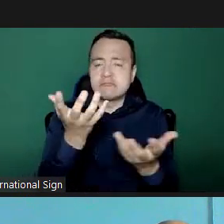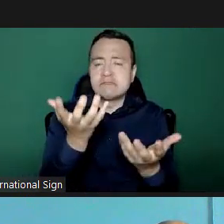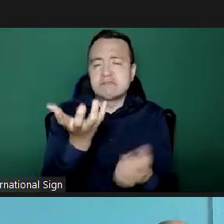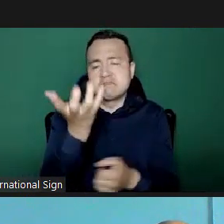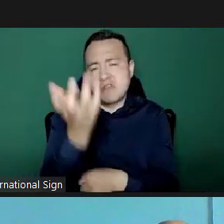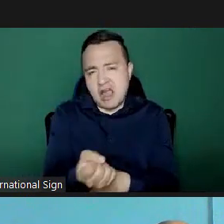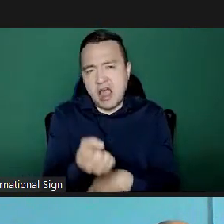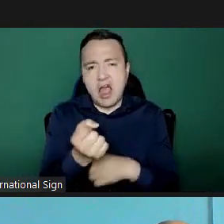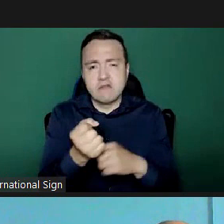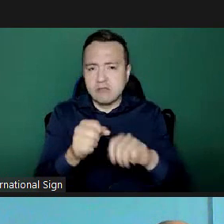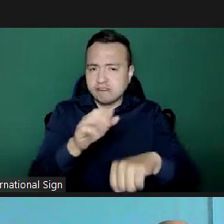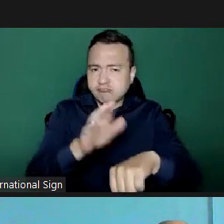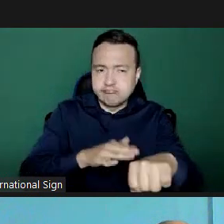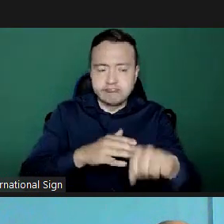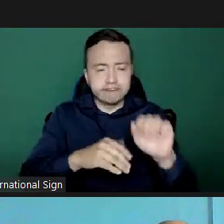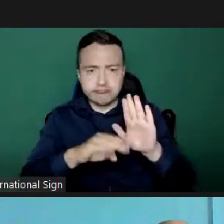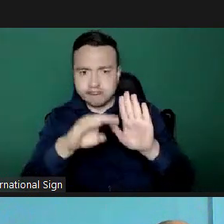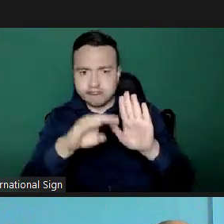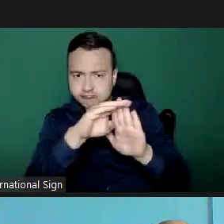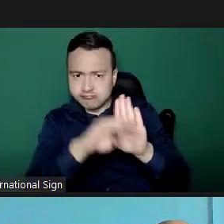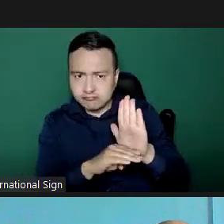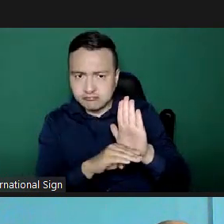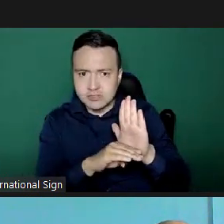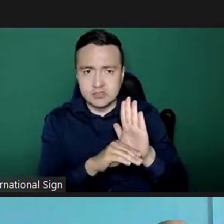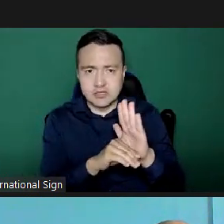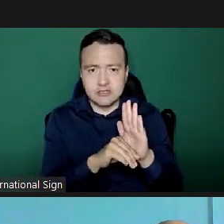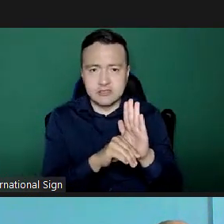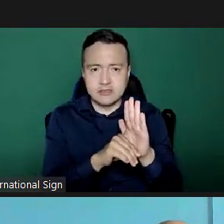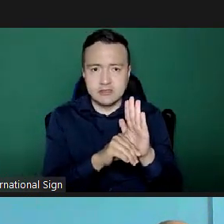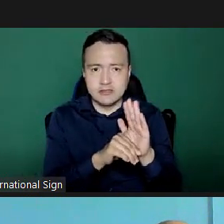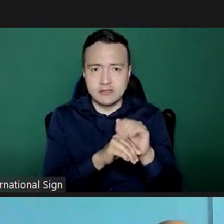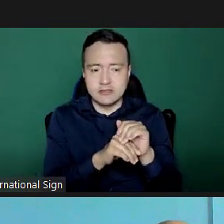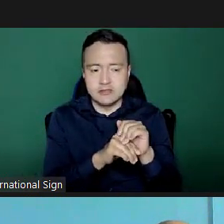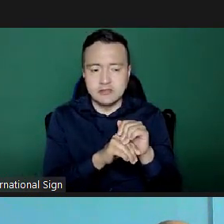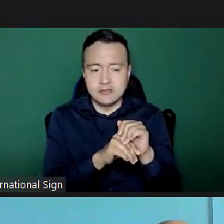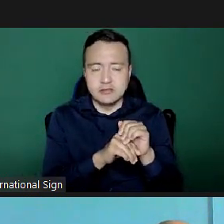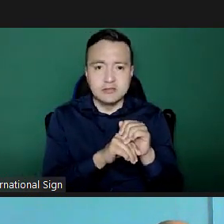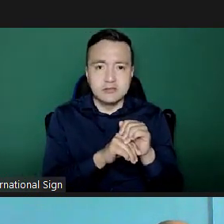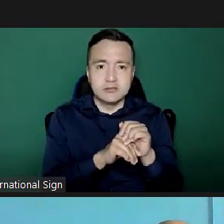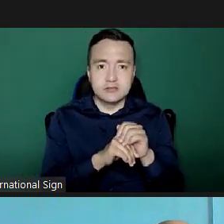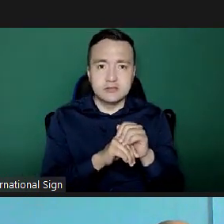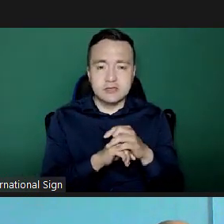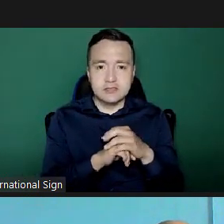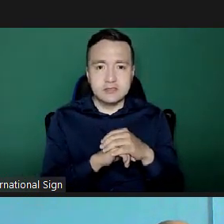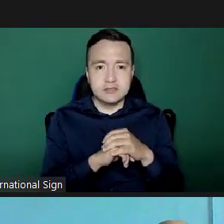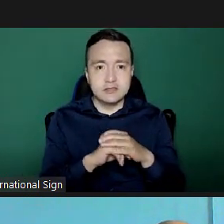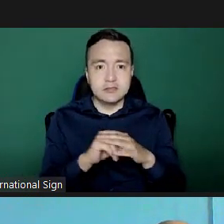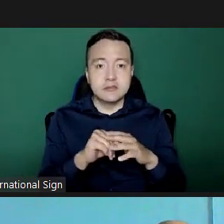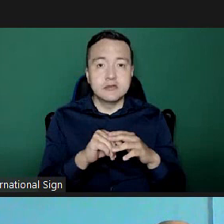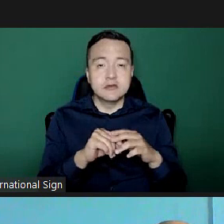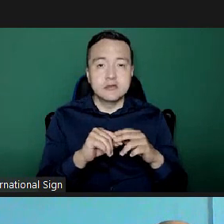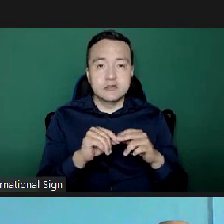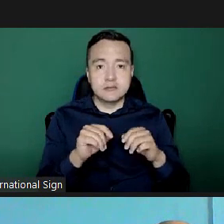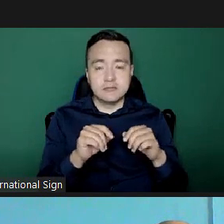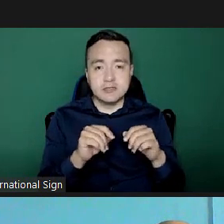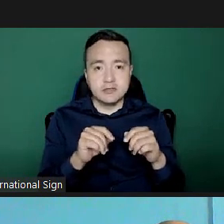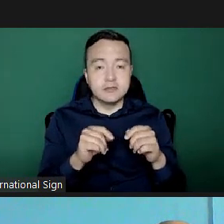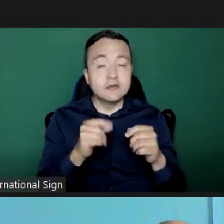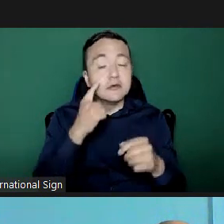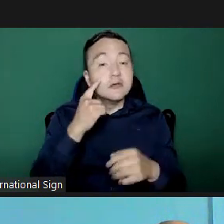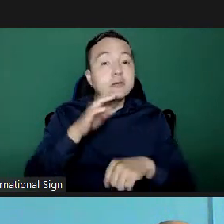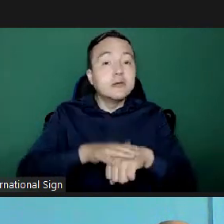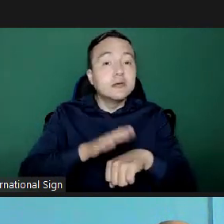crearon ansiedad, depresión, y las personas estaban solas